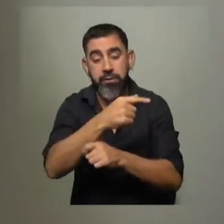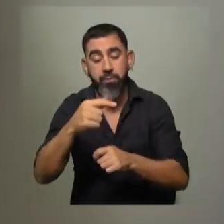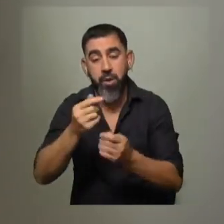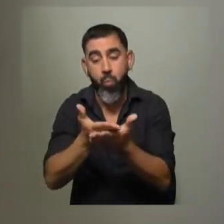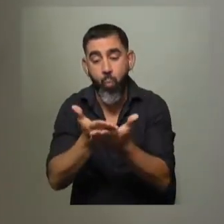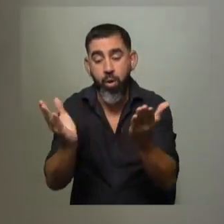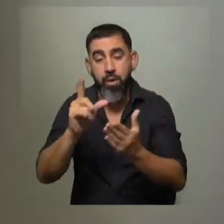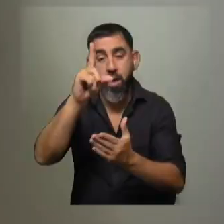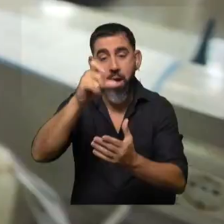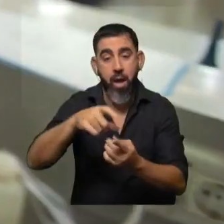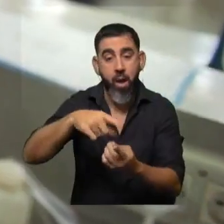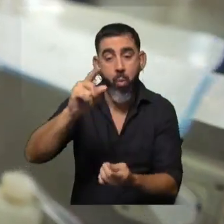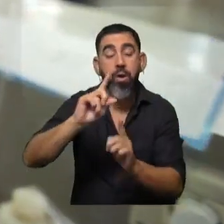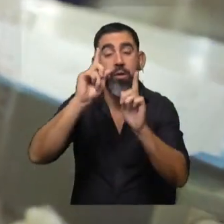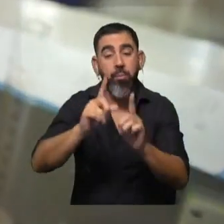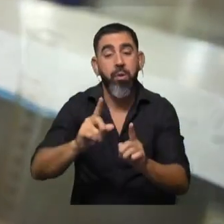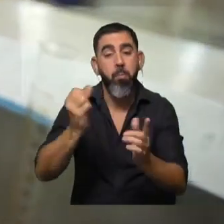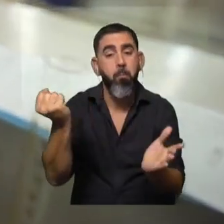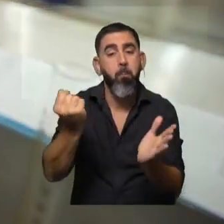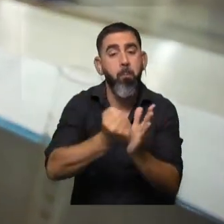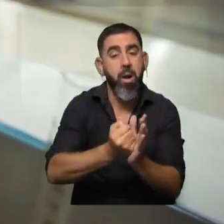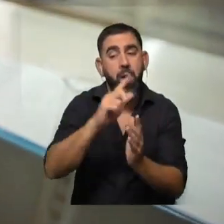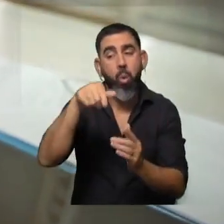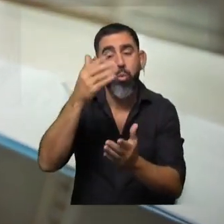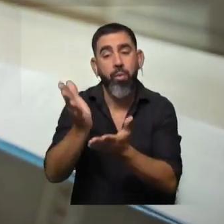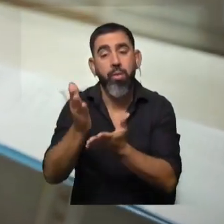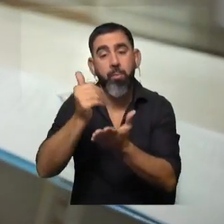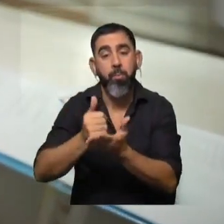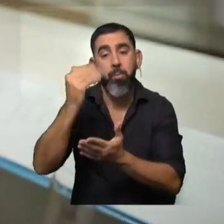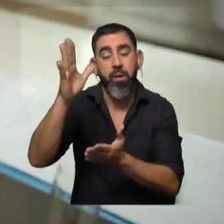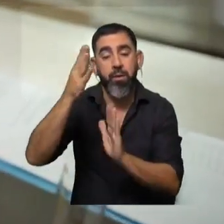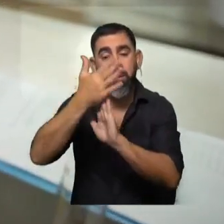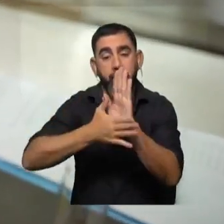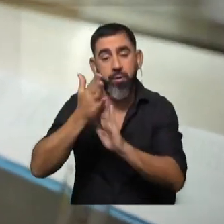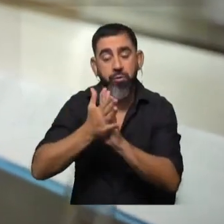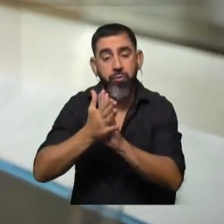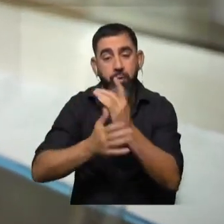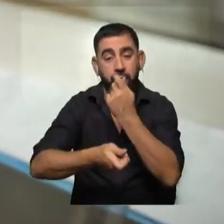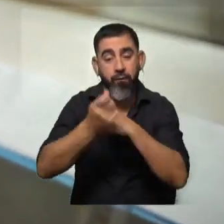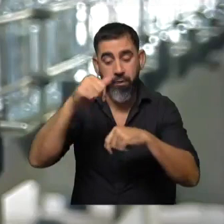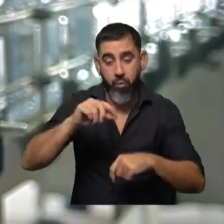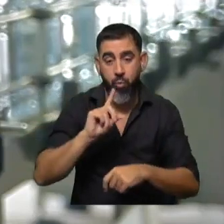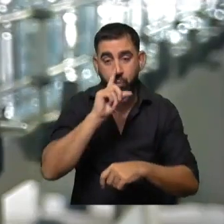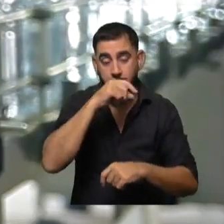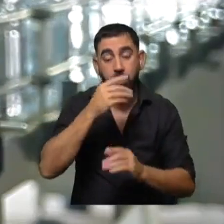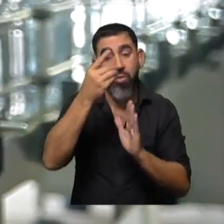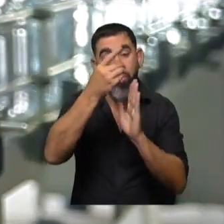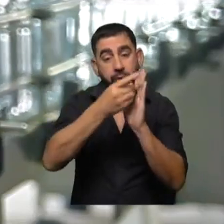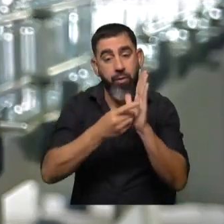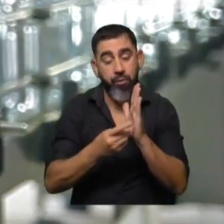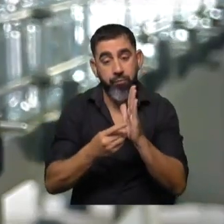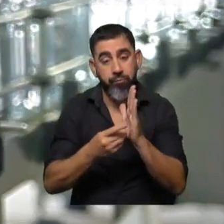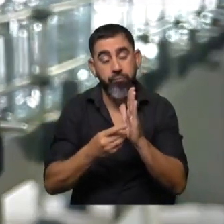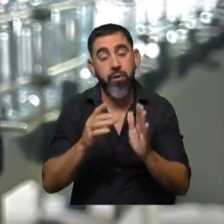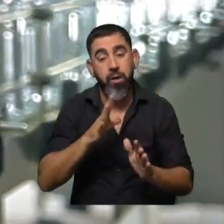de agua embotellada, incluyendo las marcas que provienen de otros departamentos del país y que circulan por la capital. Los datos recabados